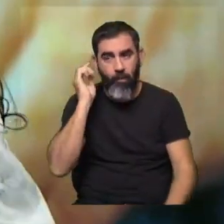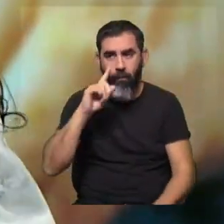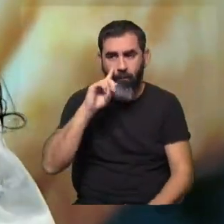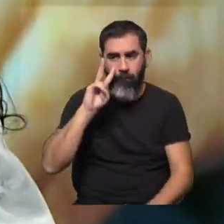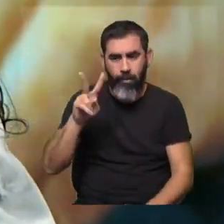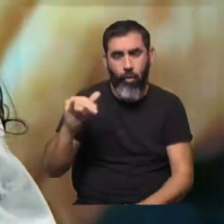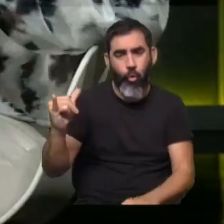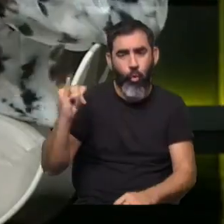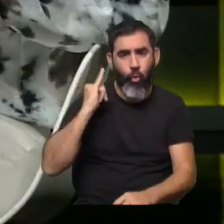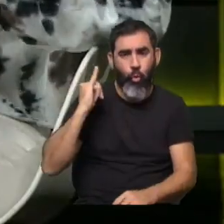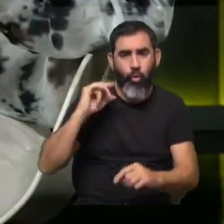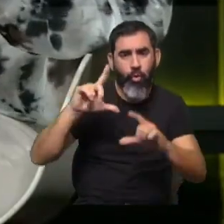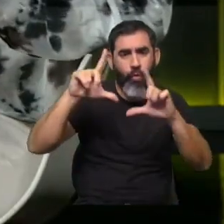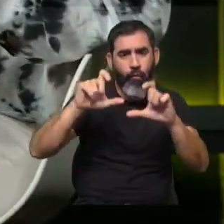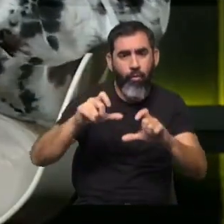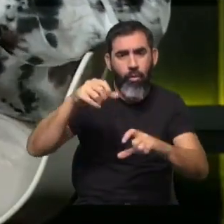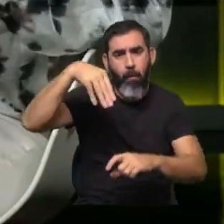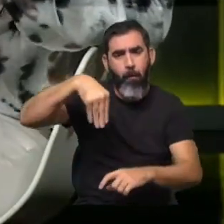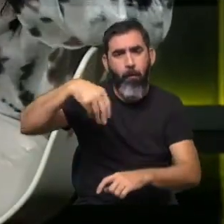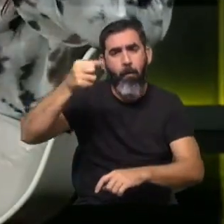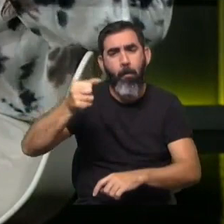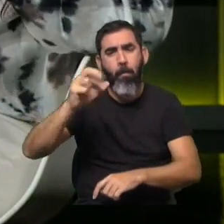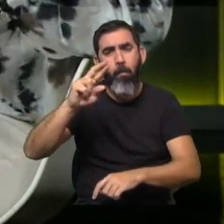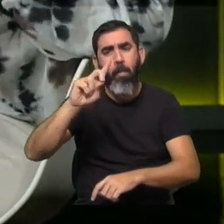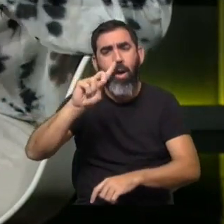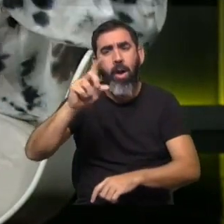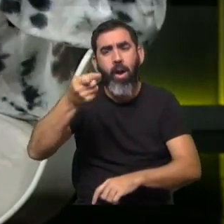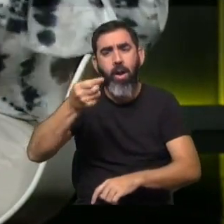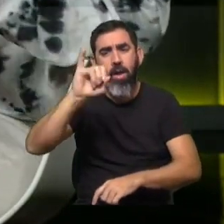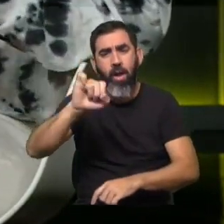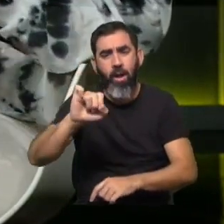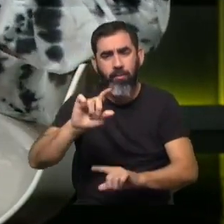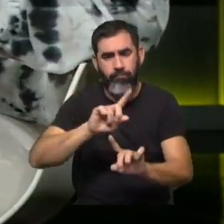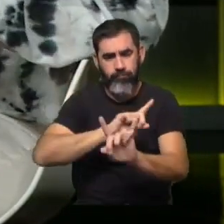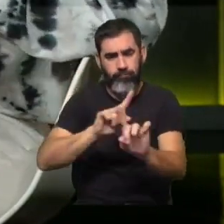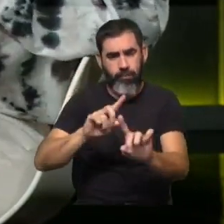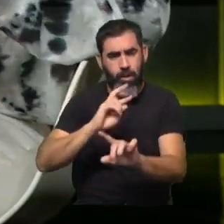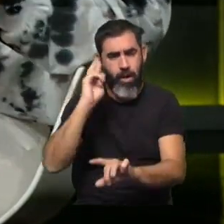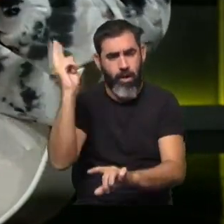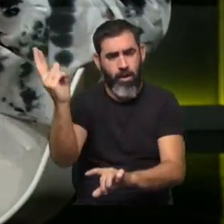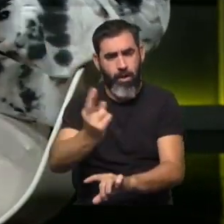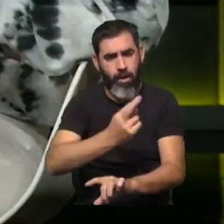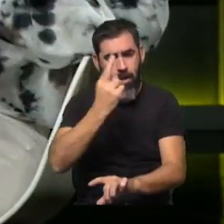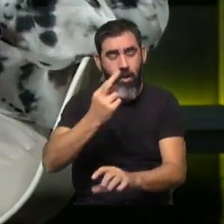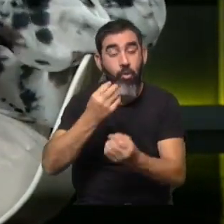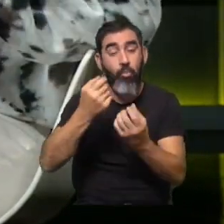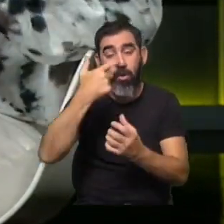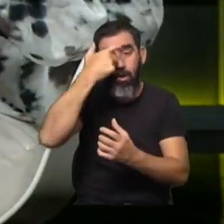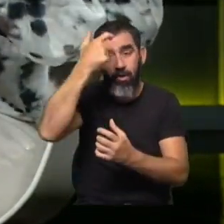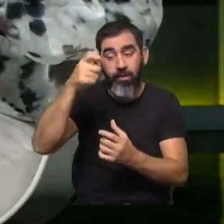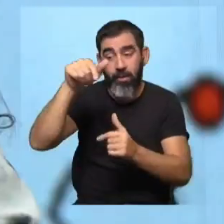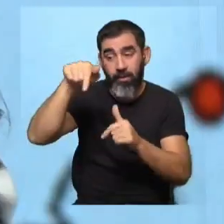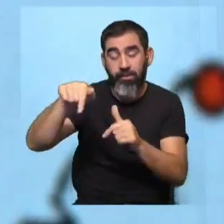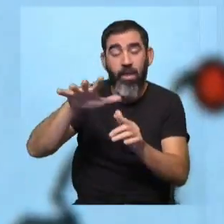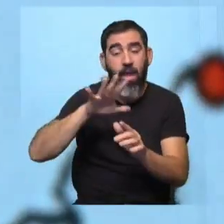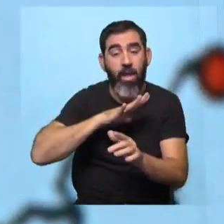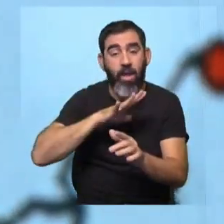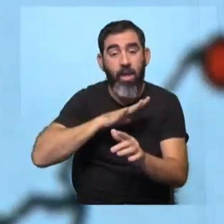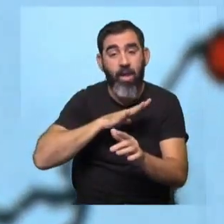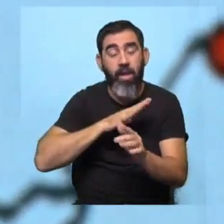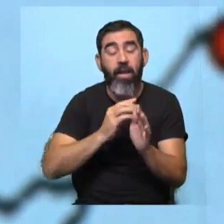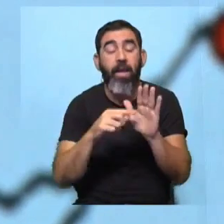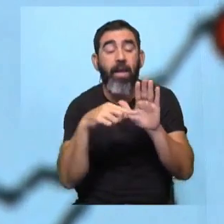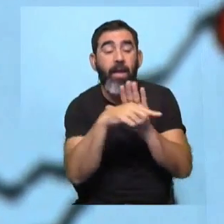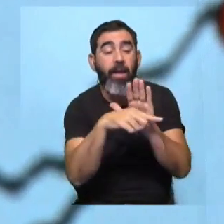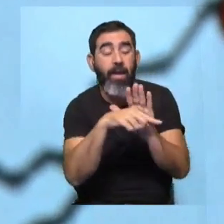Colonia y la foto era de un margay, que rompe con lo que uno conoce, o que la ciencia conoce, que el margay se distribuye hasta el este